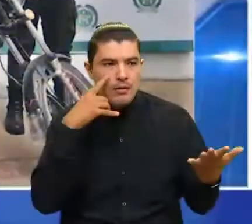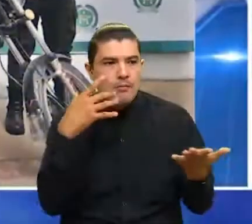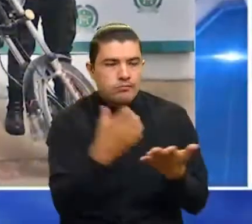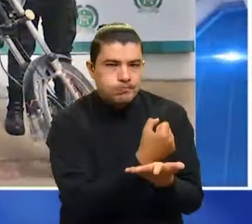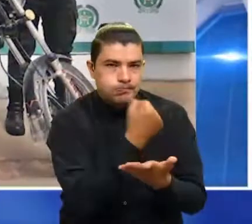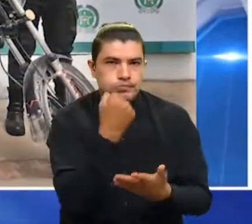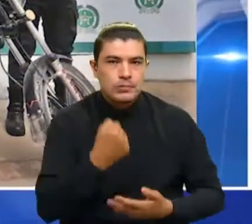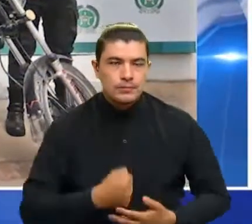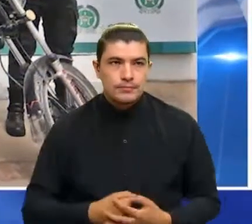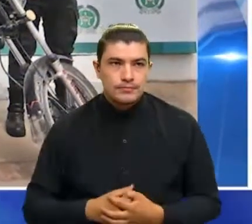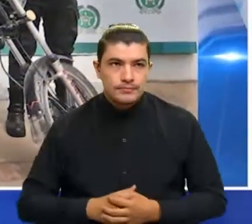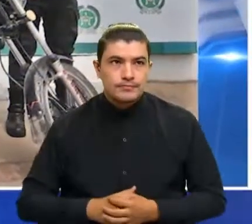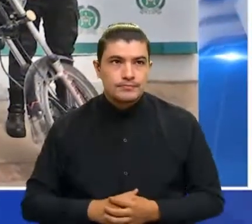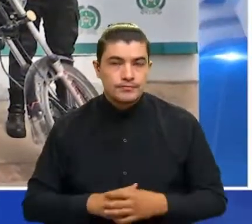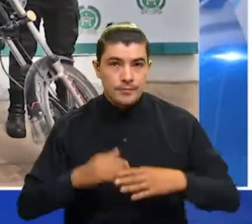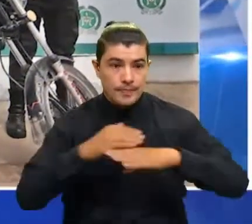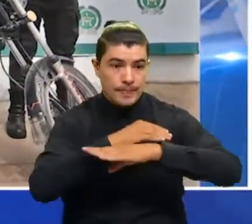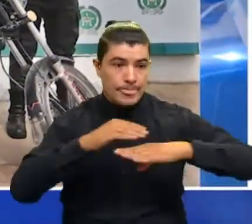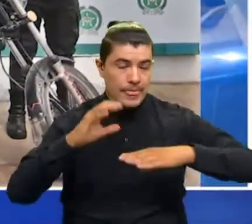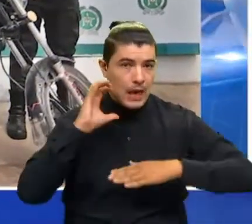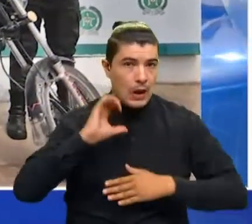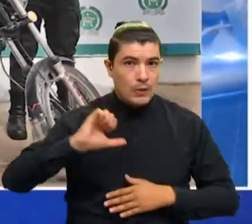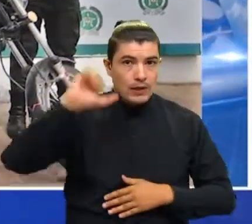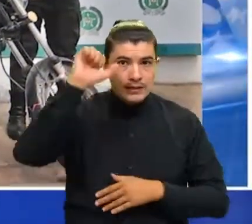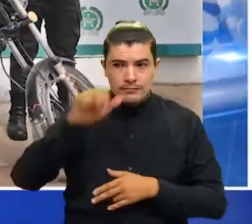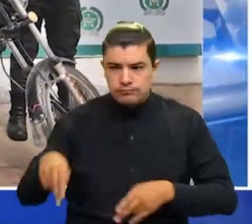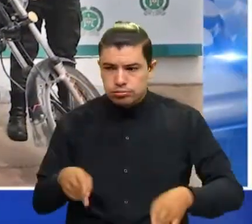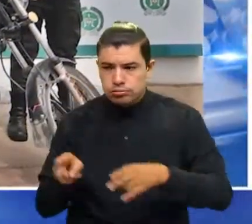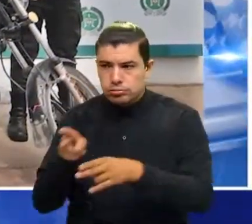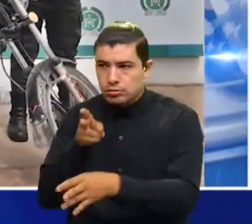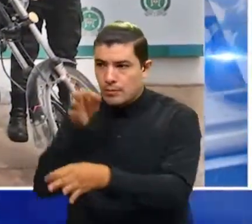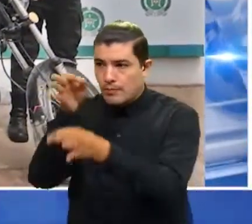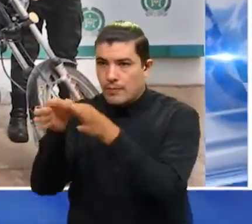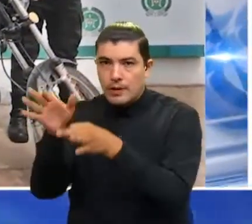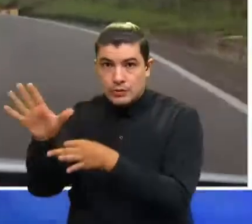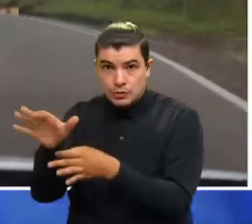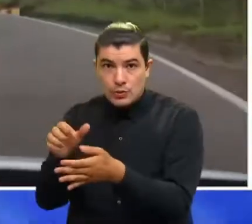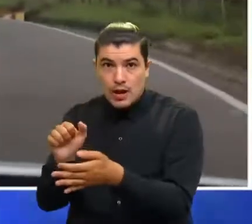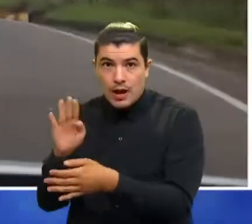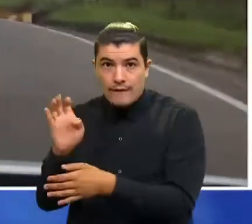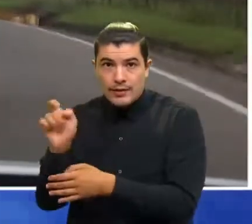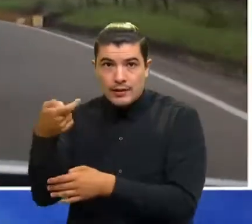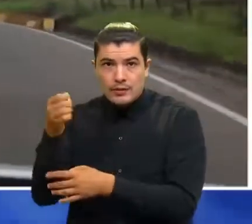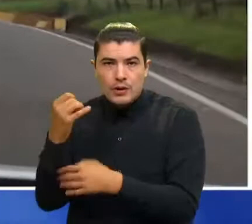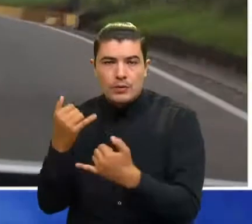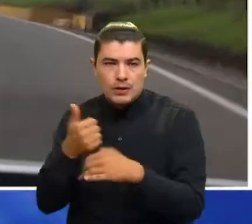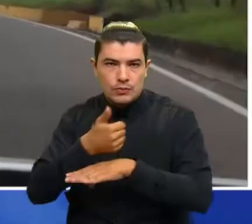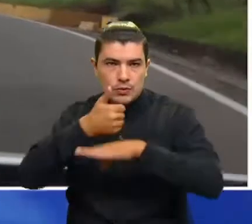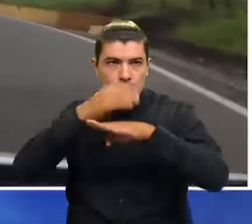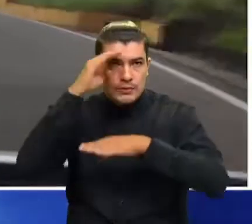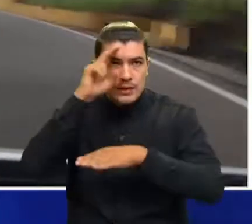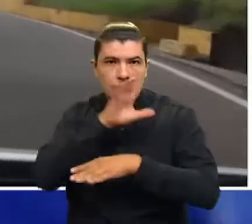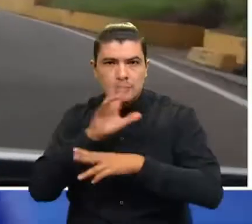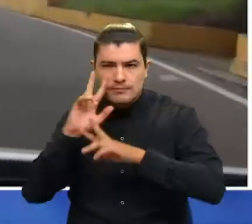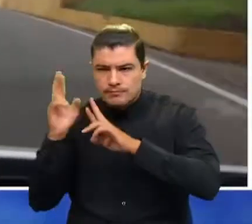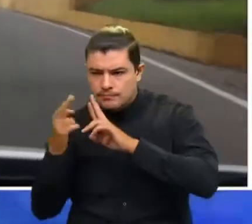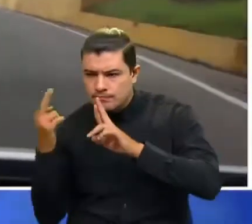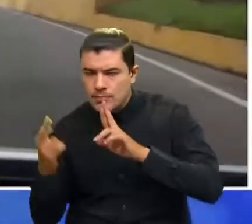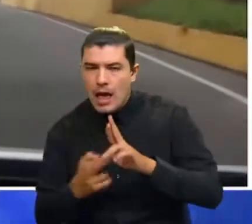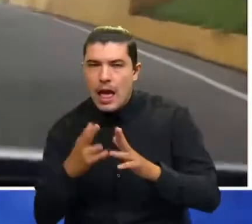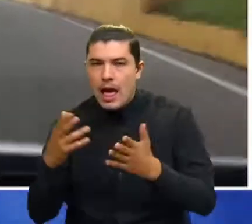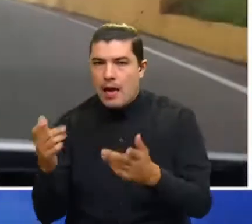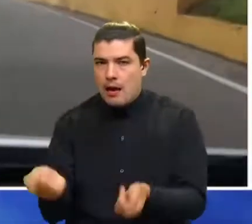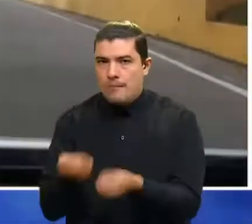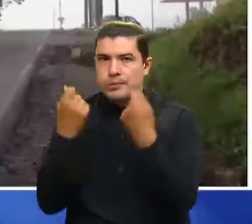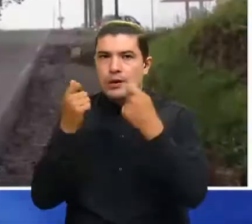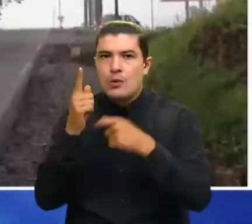Y en la vía que de Ocaña comunica con el municipio de Ábrego, las autoridades lograron la recuperación de una motocicleta. Se realiza la